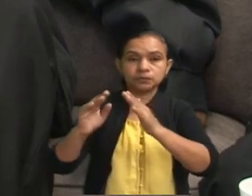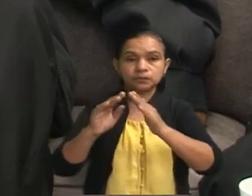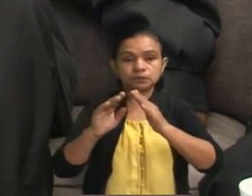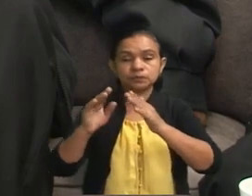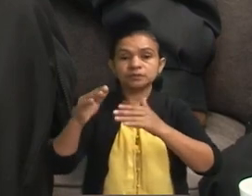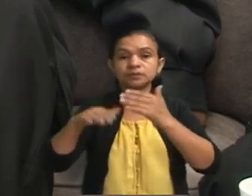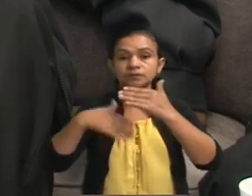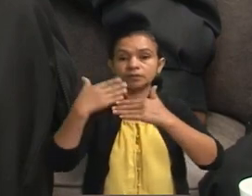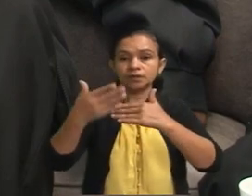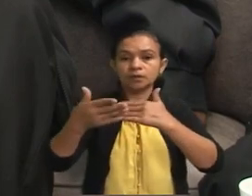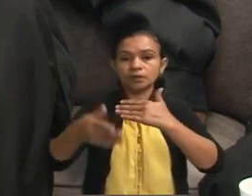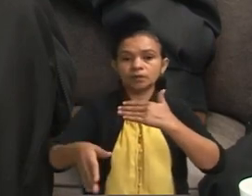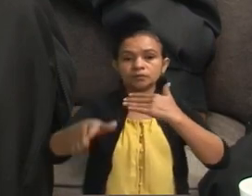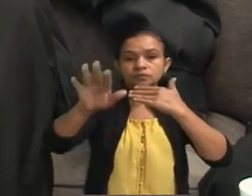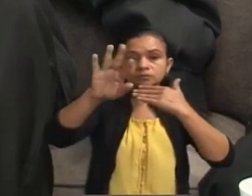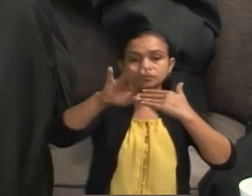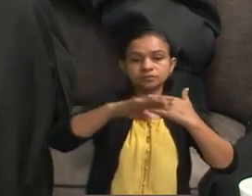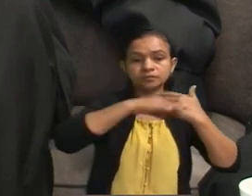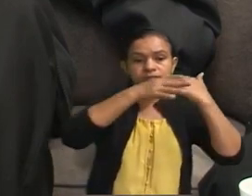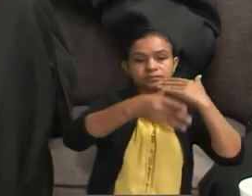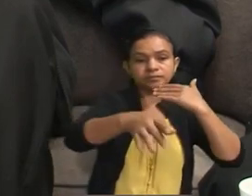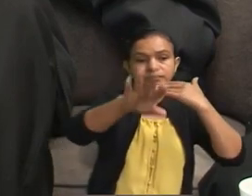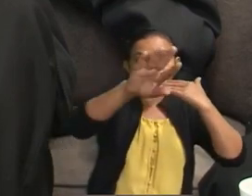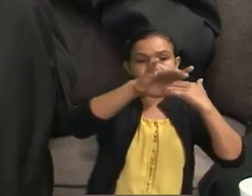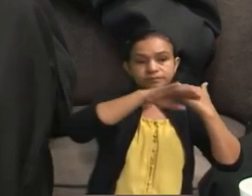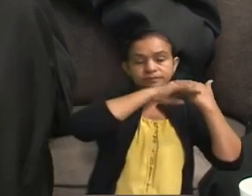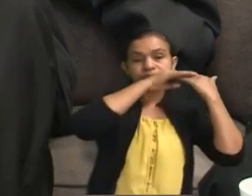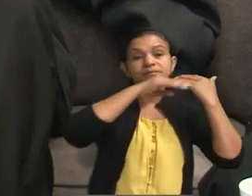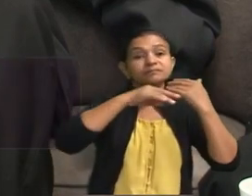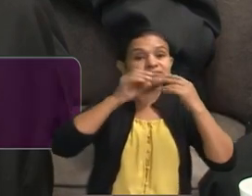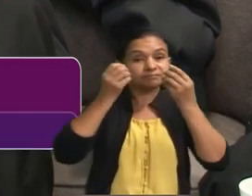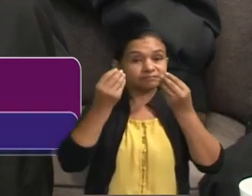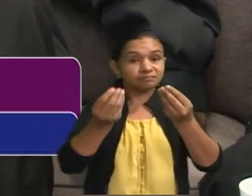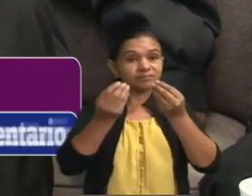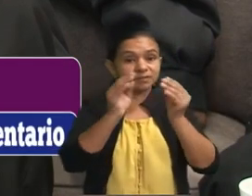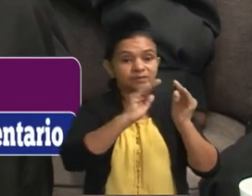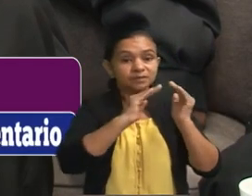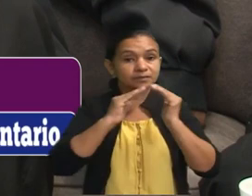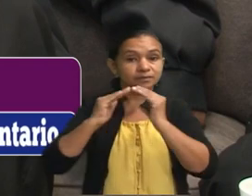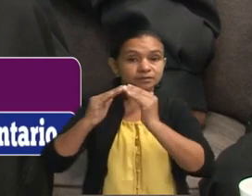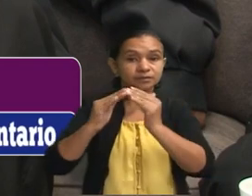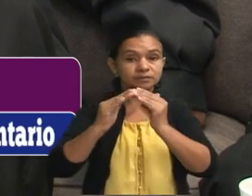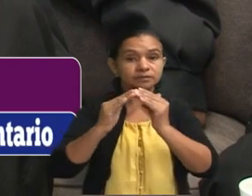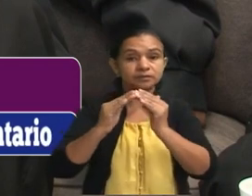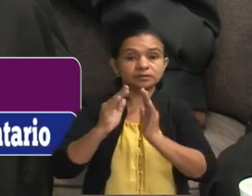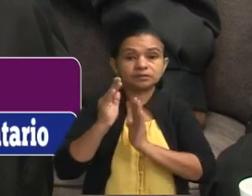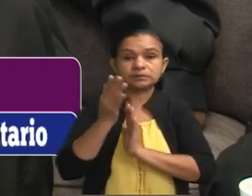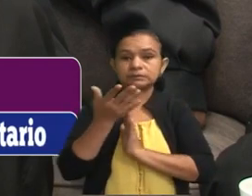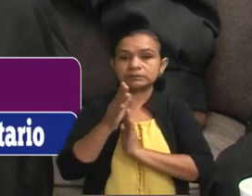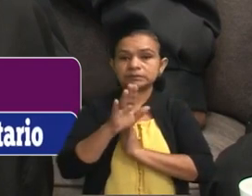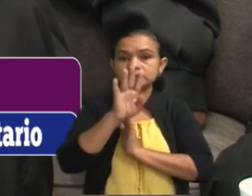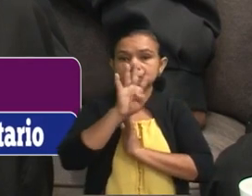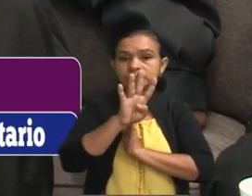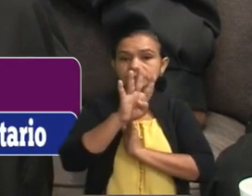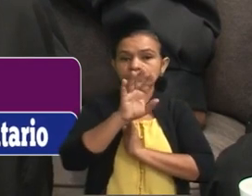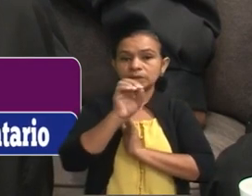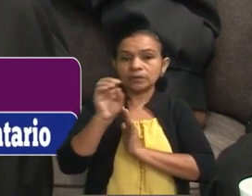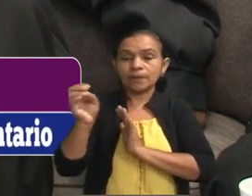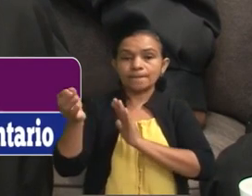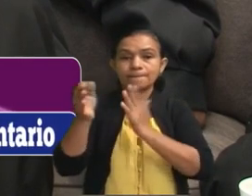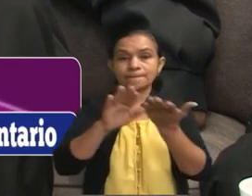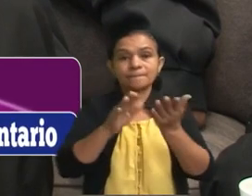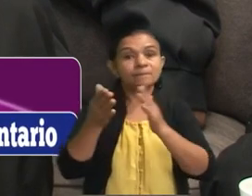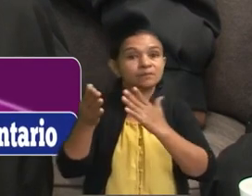golpeó a muchas comunidades del Pacífico, que dejó un saldo de casi unos 200 muertos